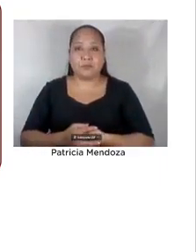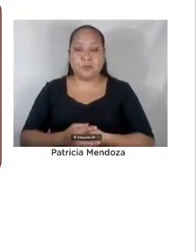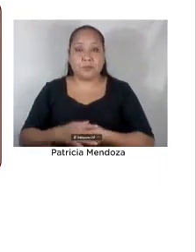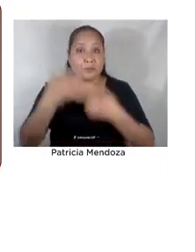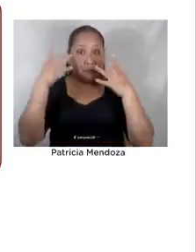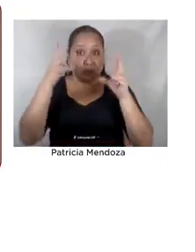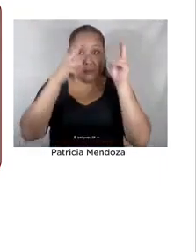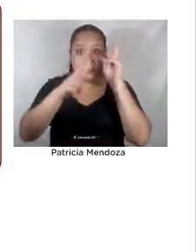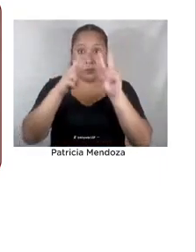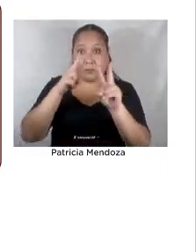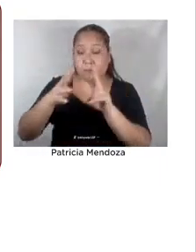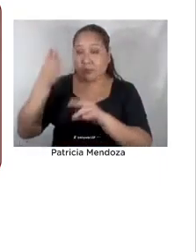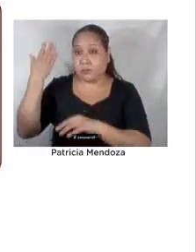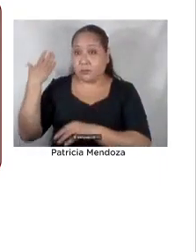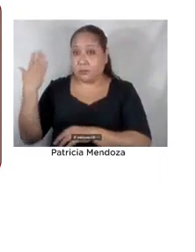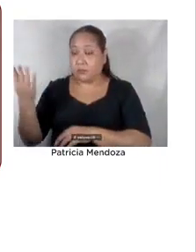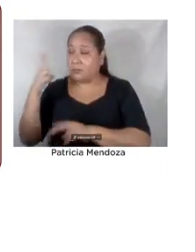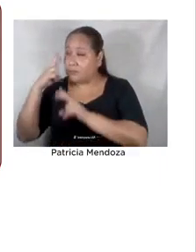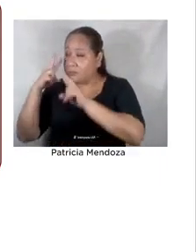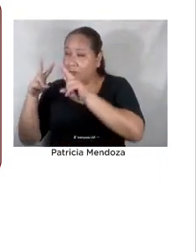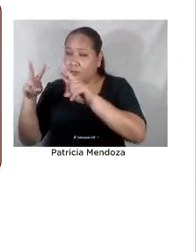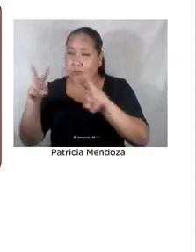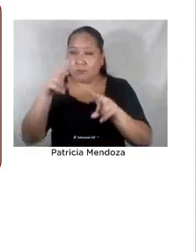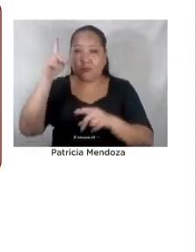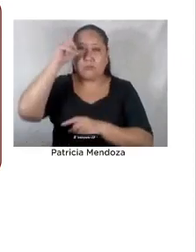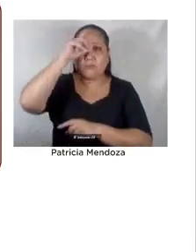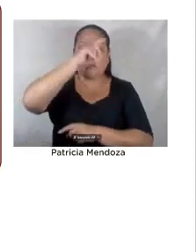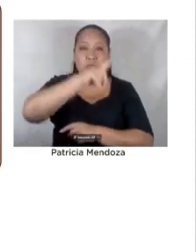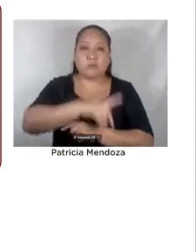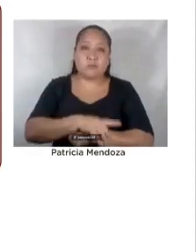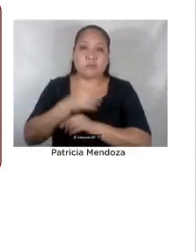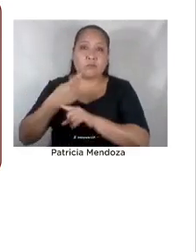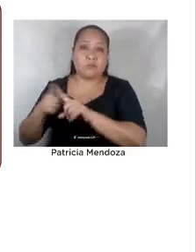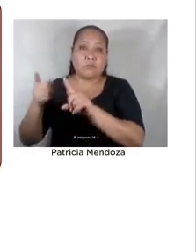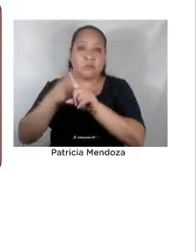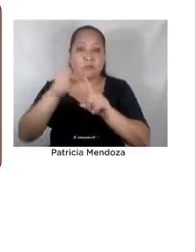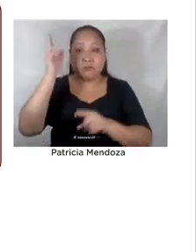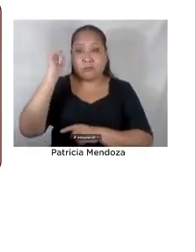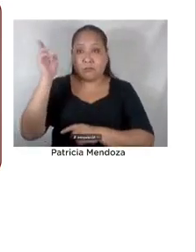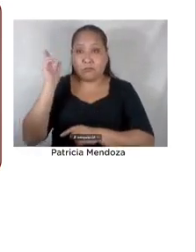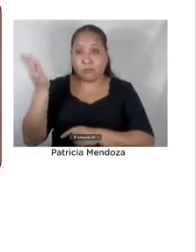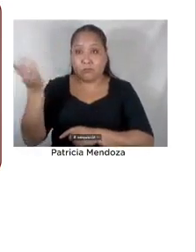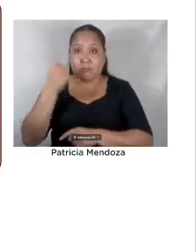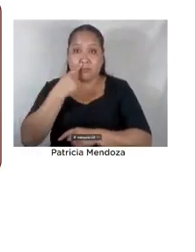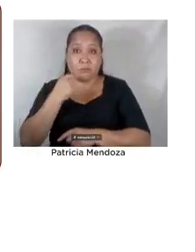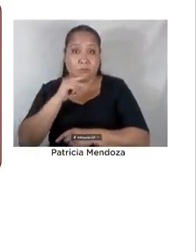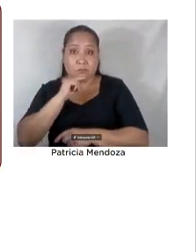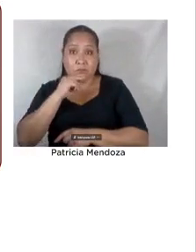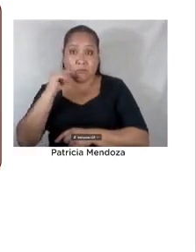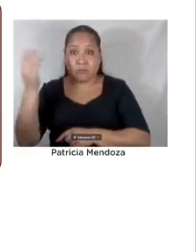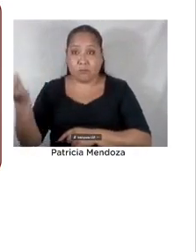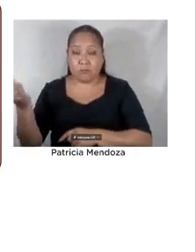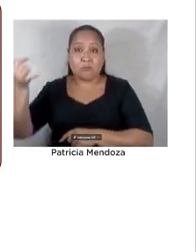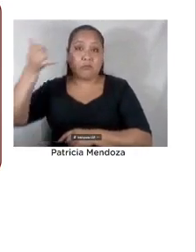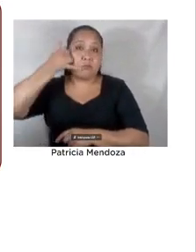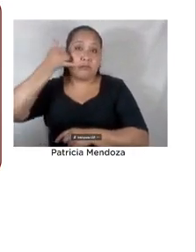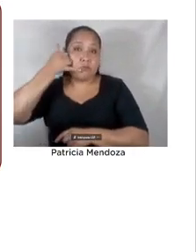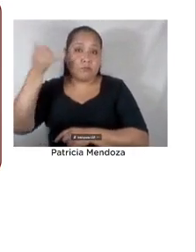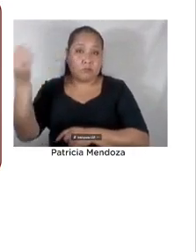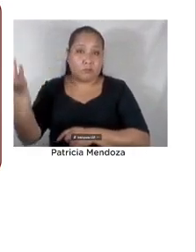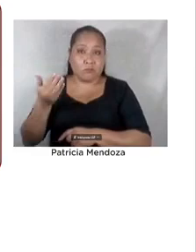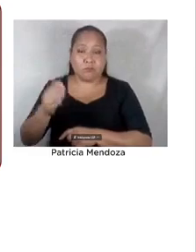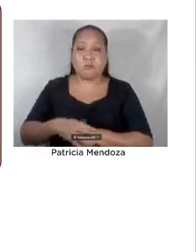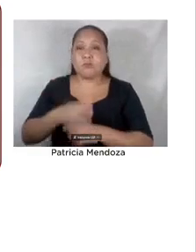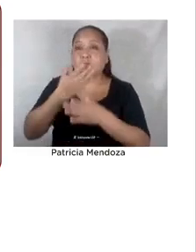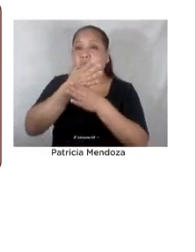visto también dificultad en las diversas docentes y docentes que han llamado y que han requerido